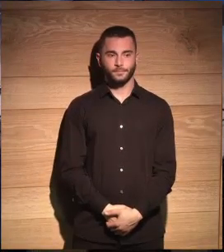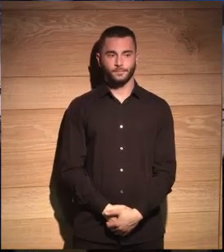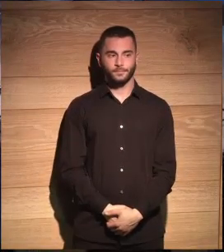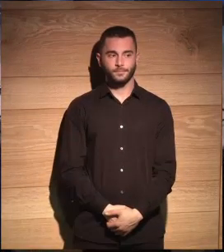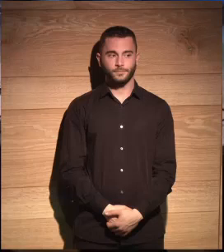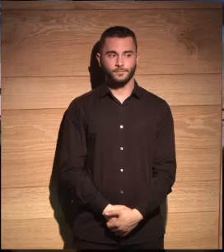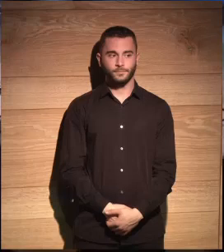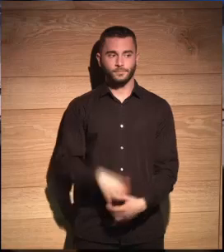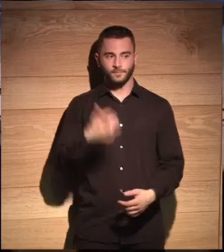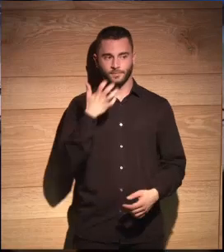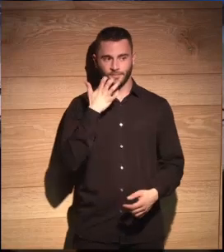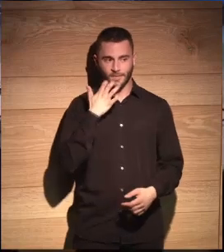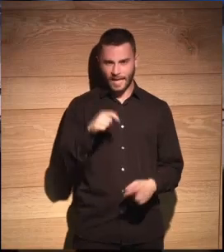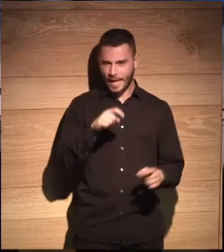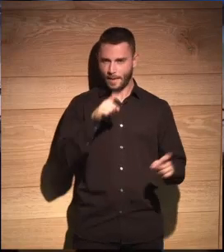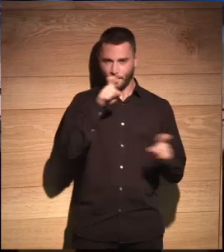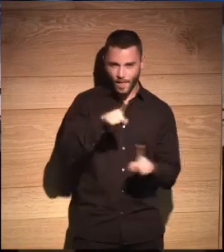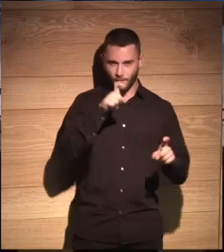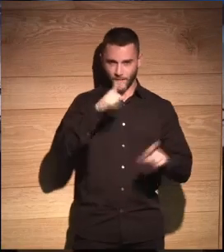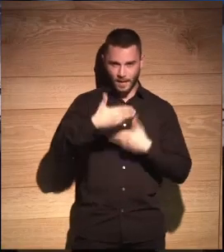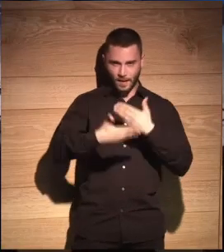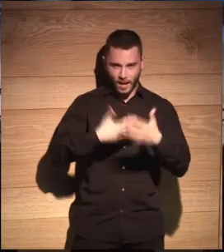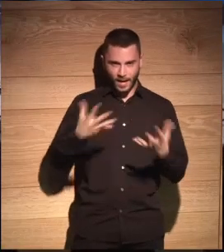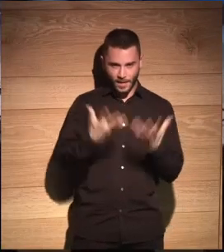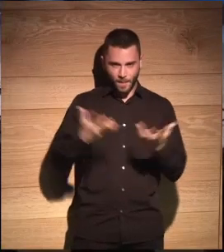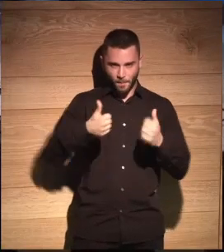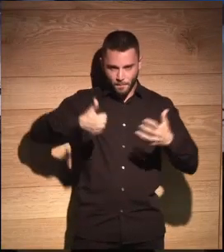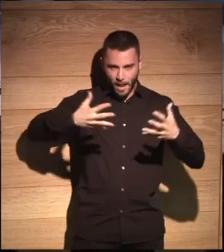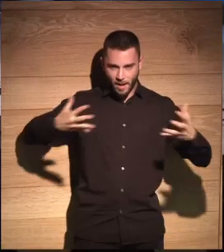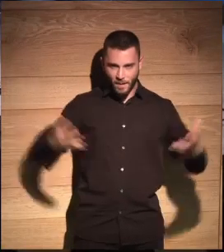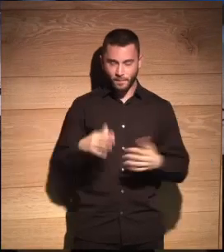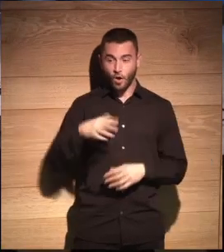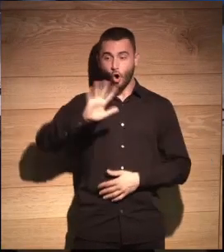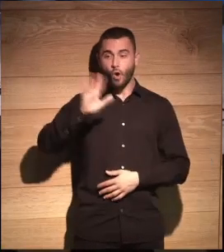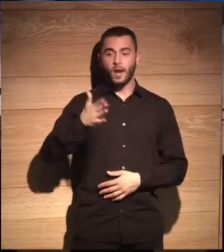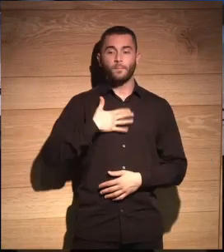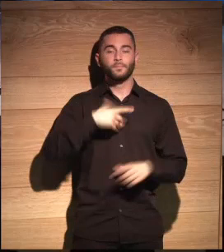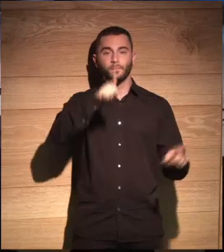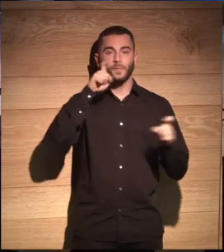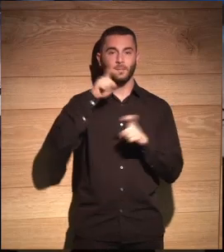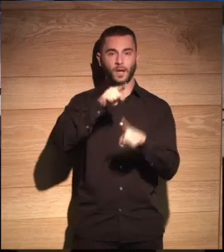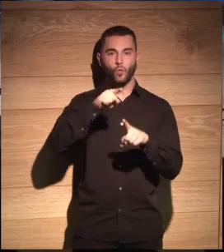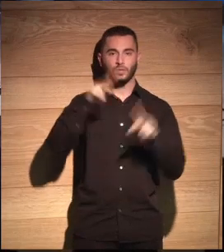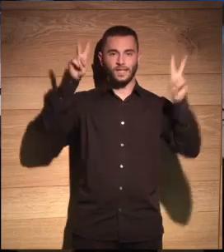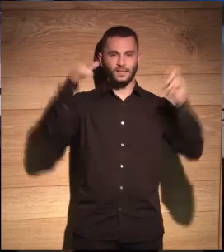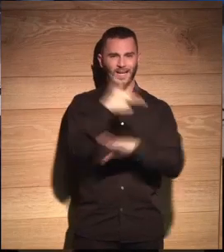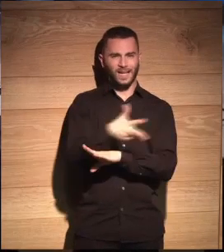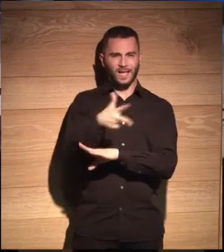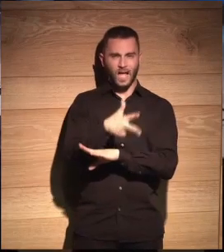¿Veis? Una vez que empezamos ahí a animarnos... Hola. Mi pregunta era un poco sobre las cámaras.